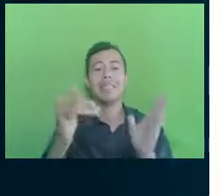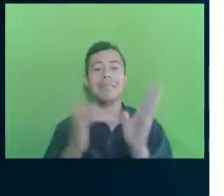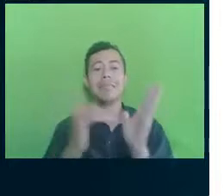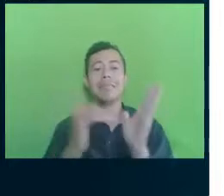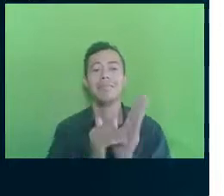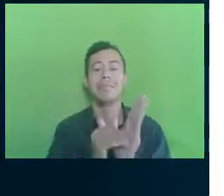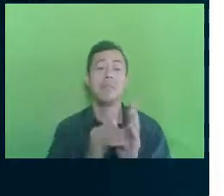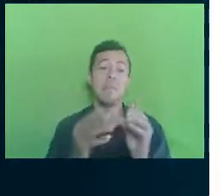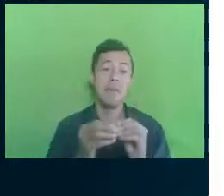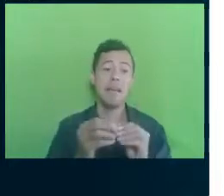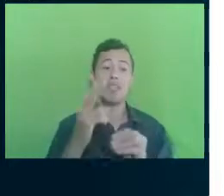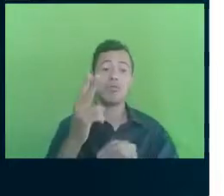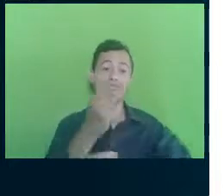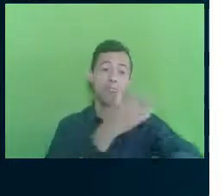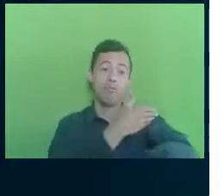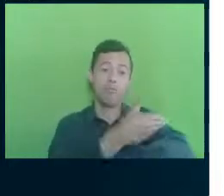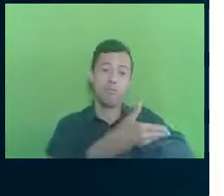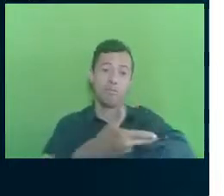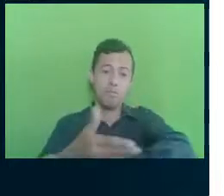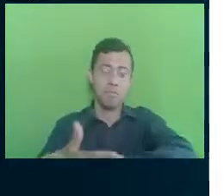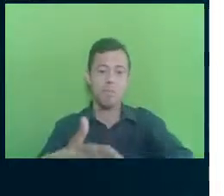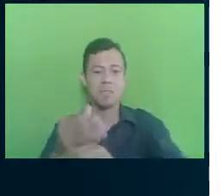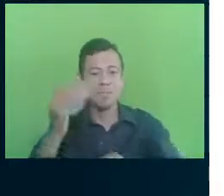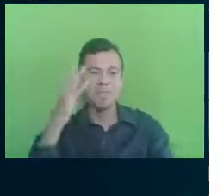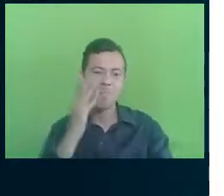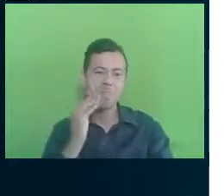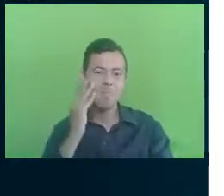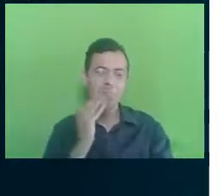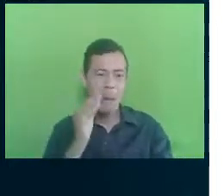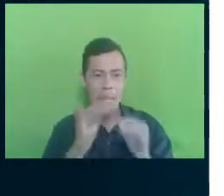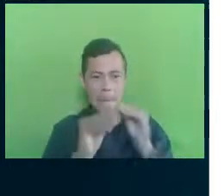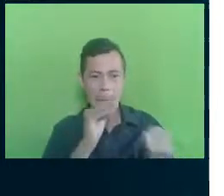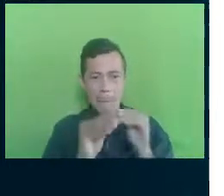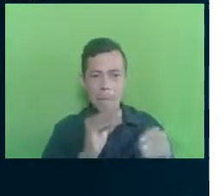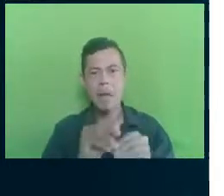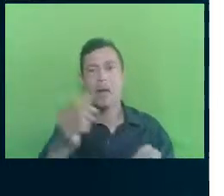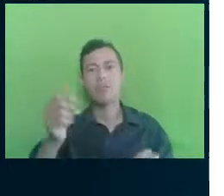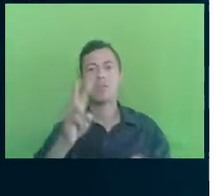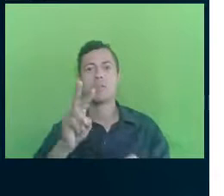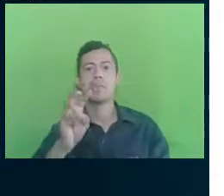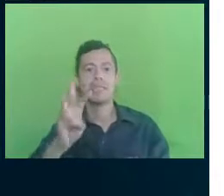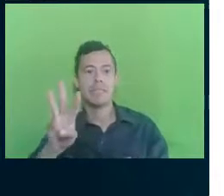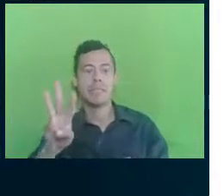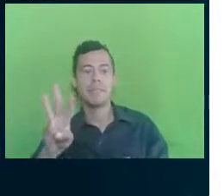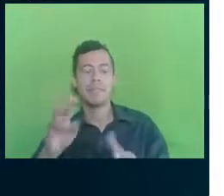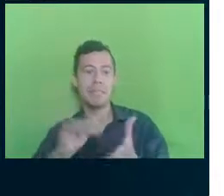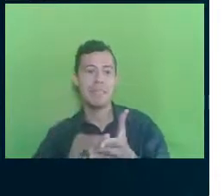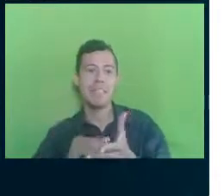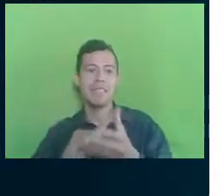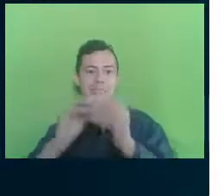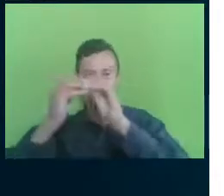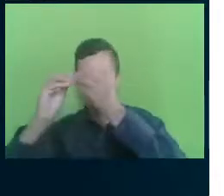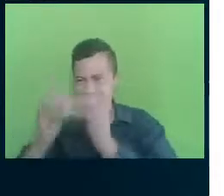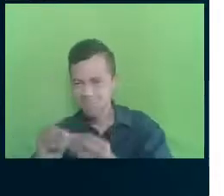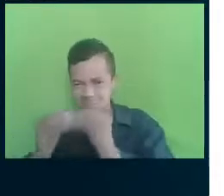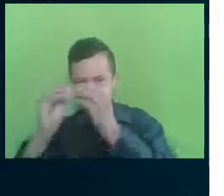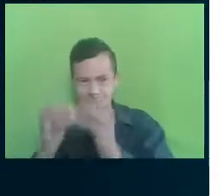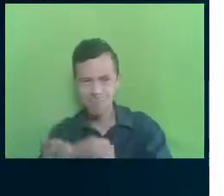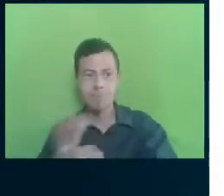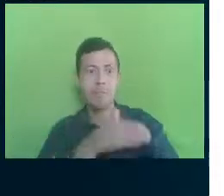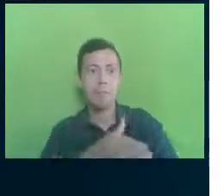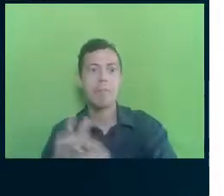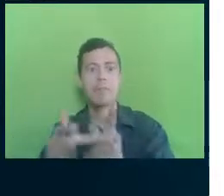2 millones de expertos de machine learning y hay cerca de 23 millones de desarrolladores. Evidentemente, si la tecnología o el acceso a la inteligencia artificial